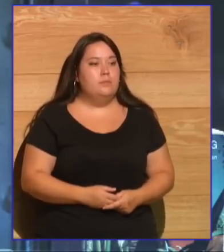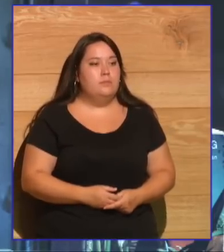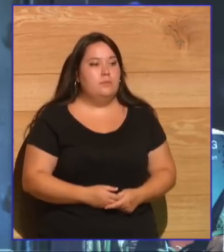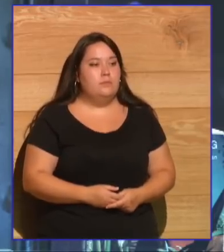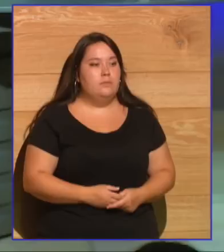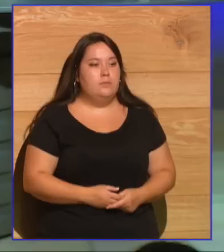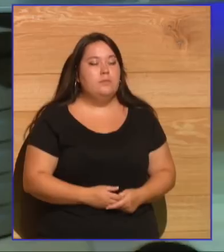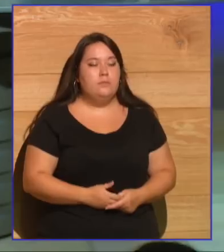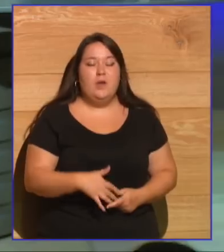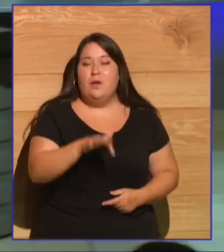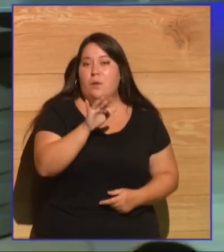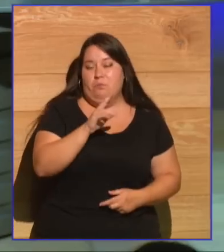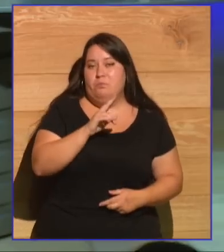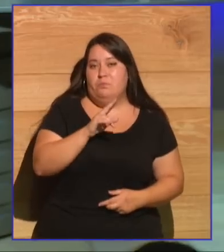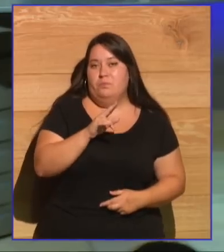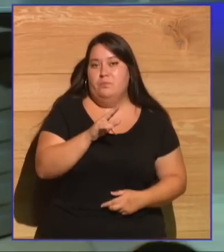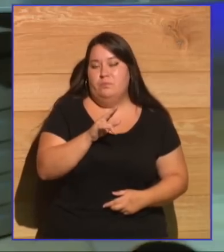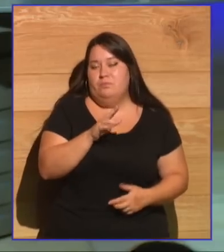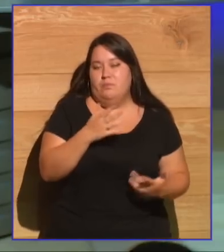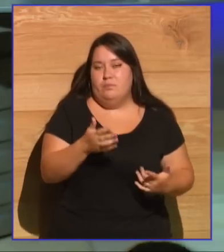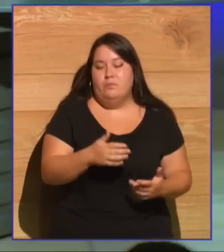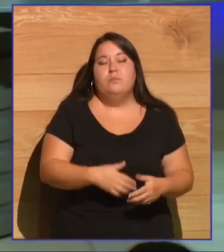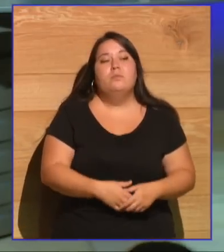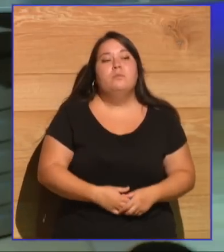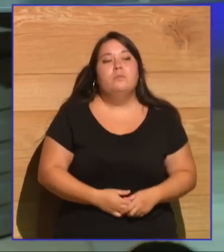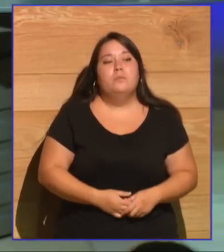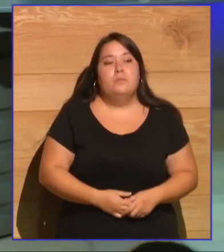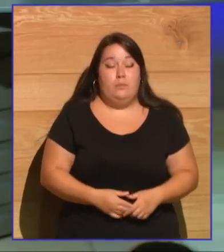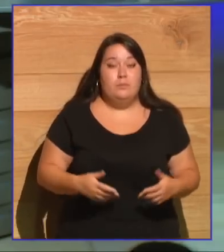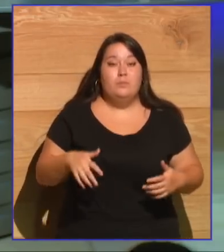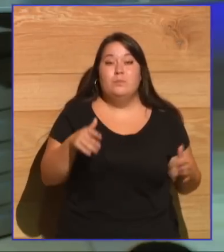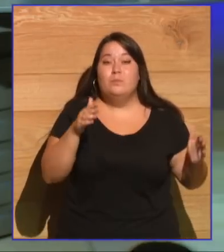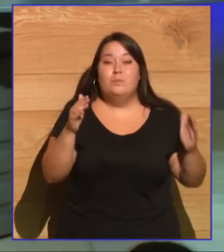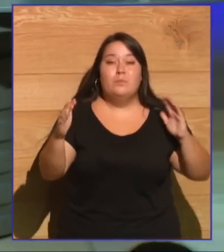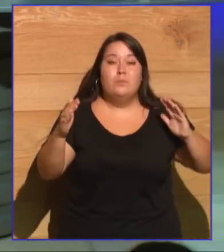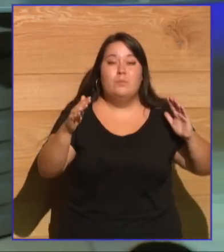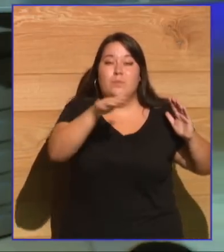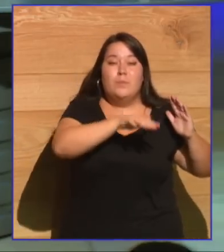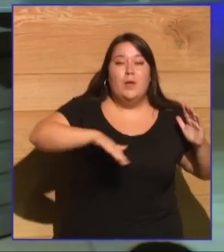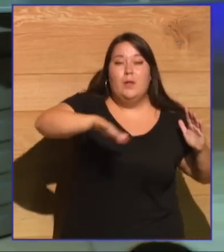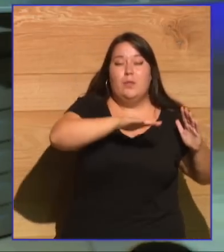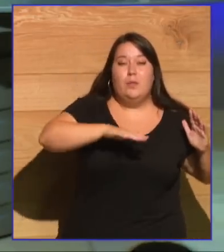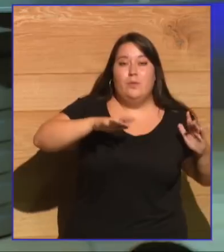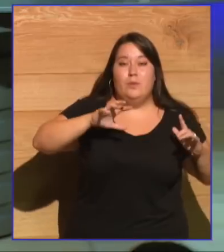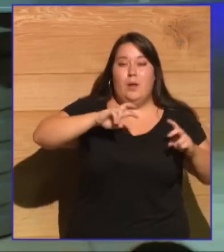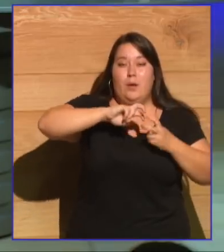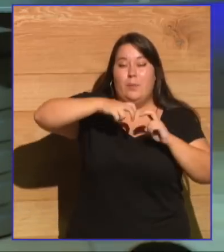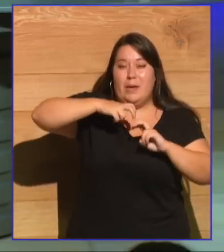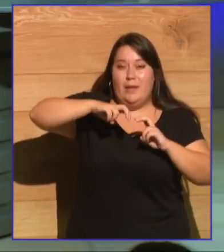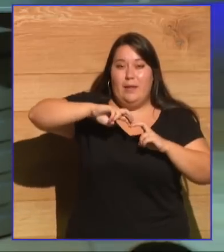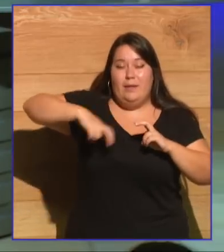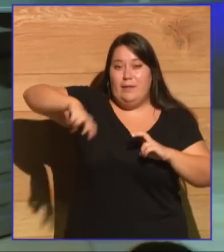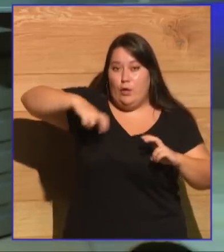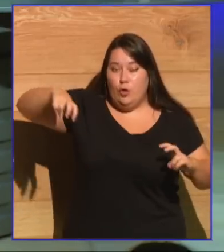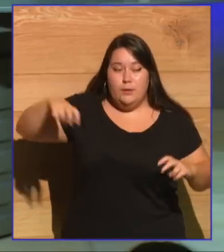van gaal live bueno la persona que sucedía en un parque de atracciones una noche con en fin una película que demuestra precisamente